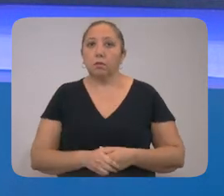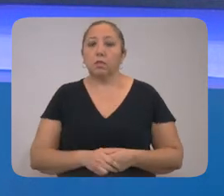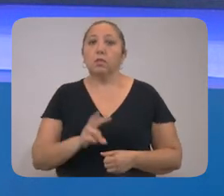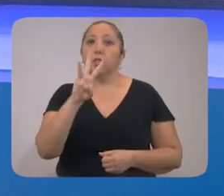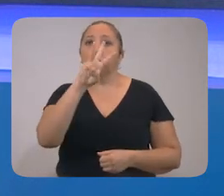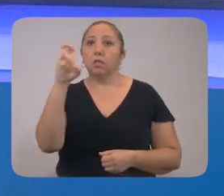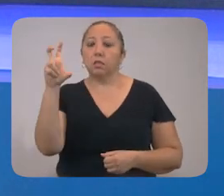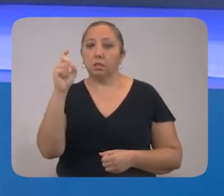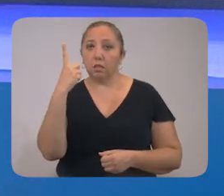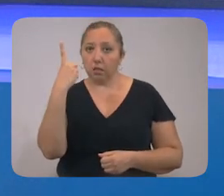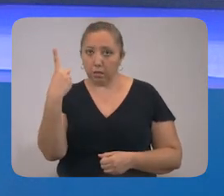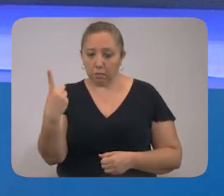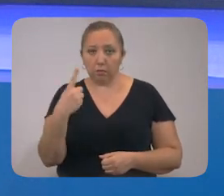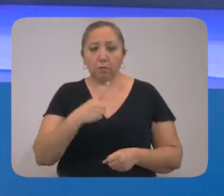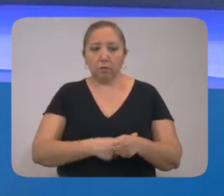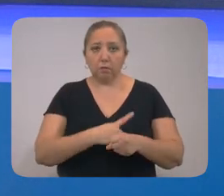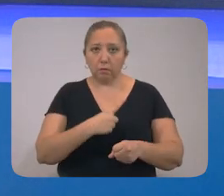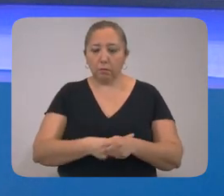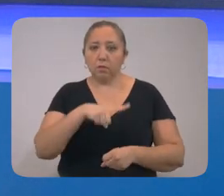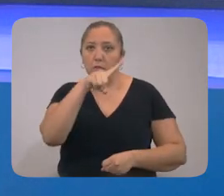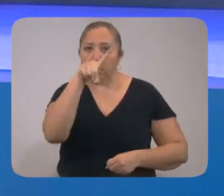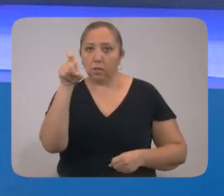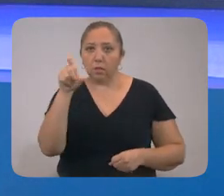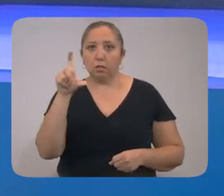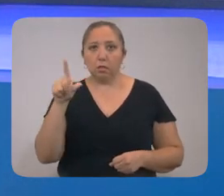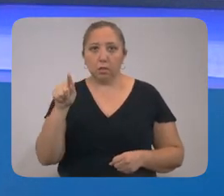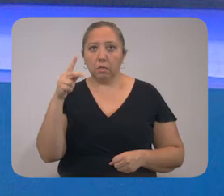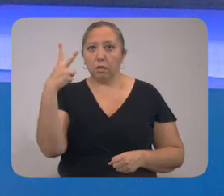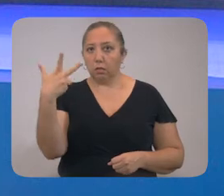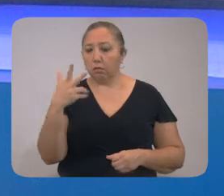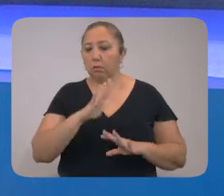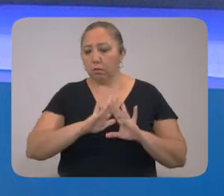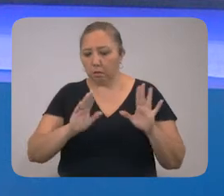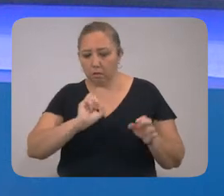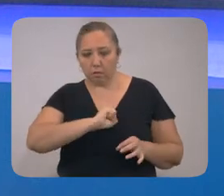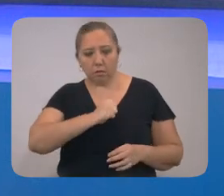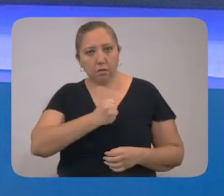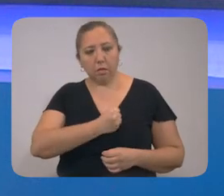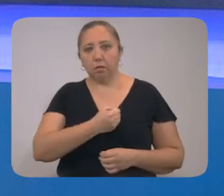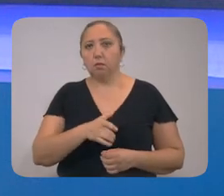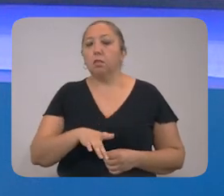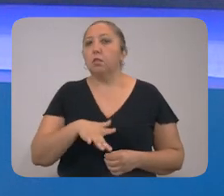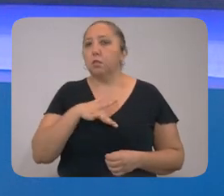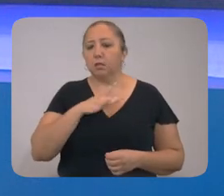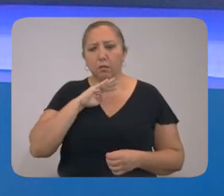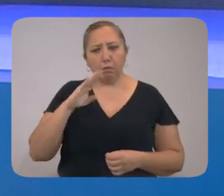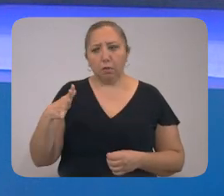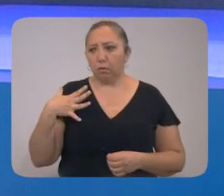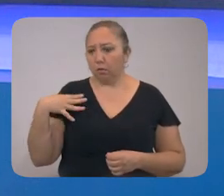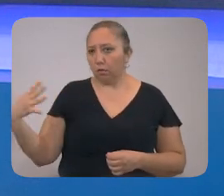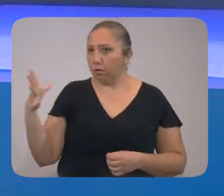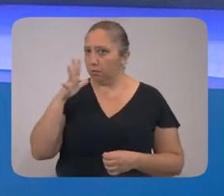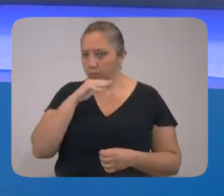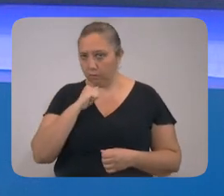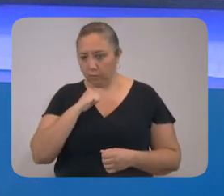los 331 casos confirmados, 178 ya se recuperaron, no presentan síntomas ni pueden